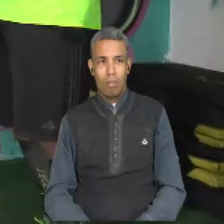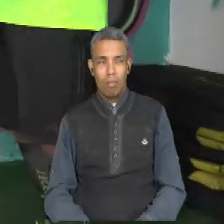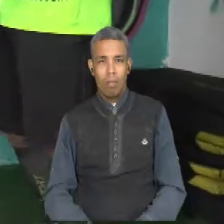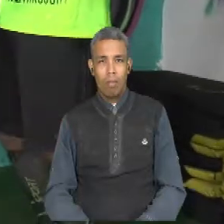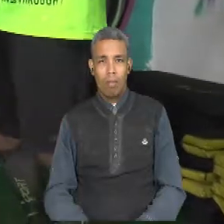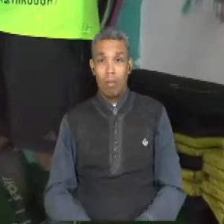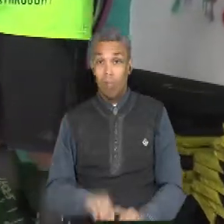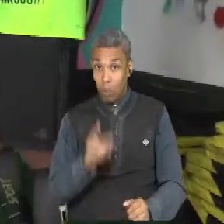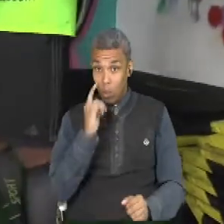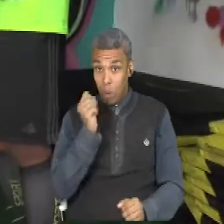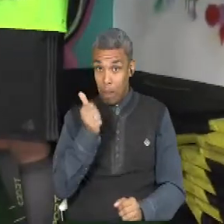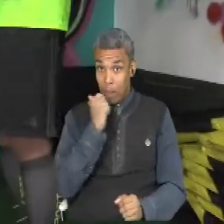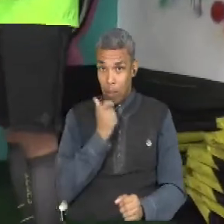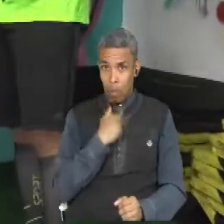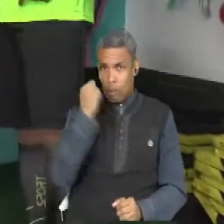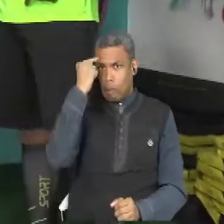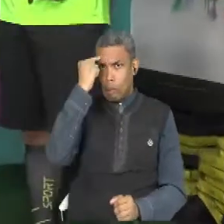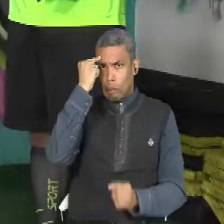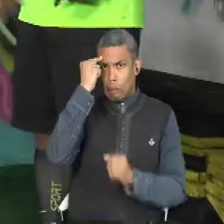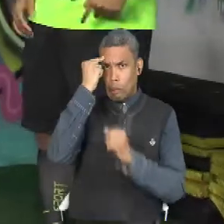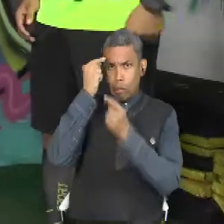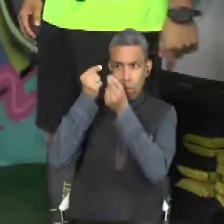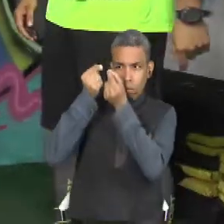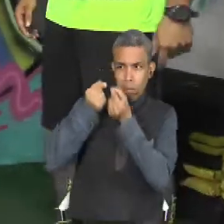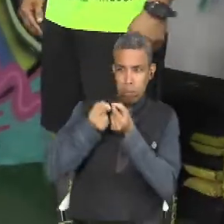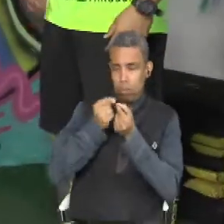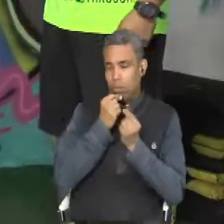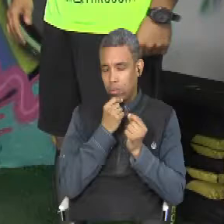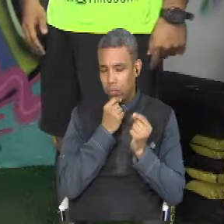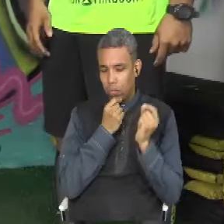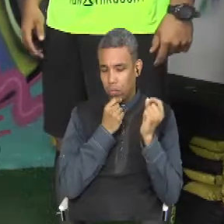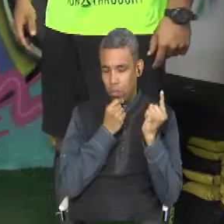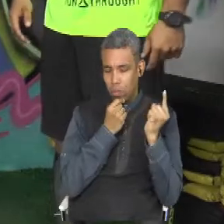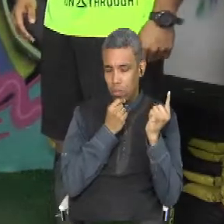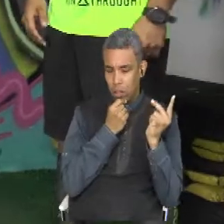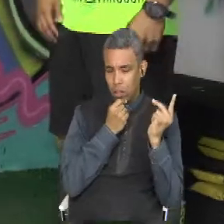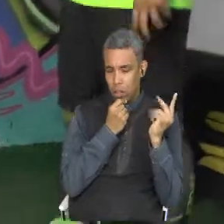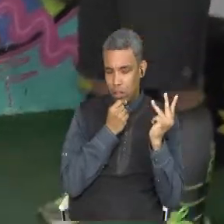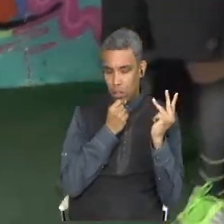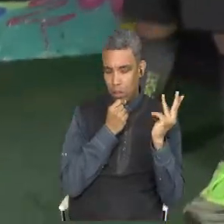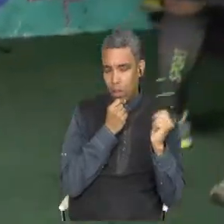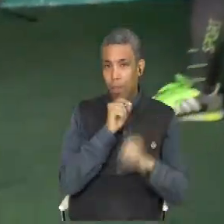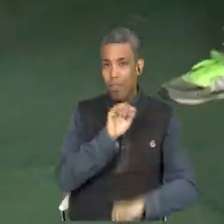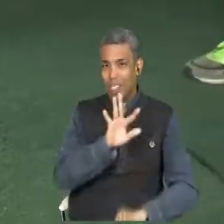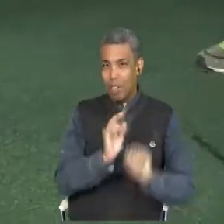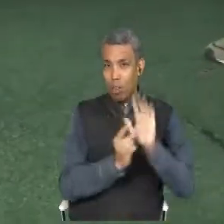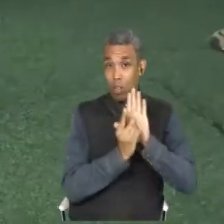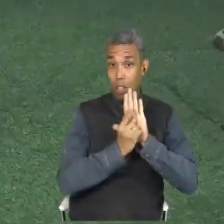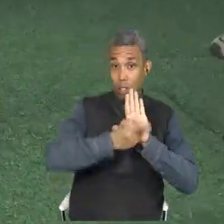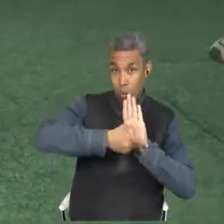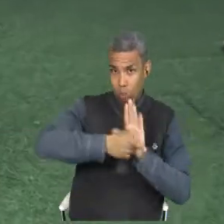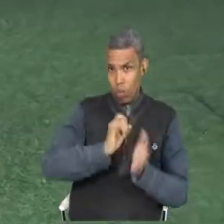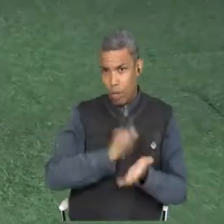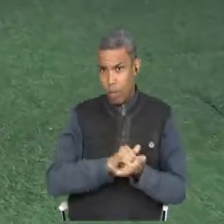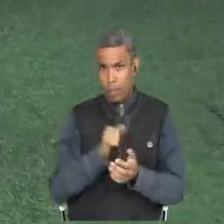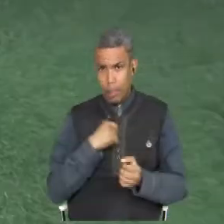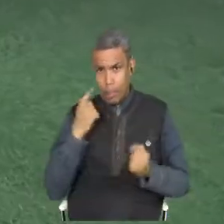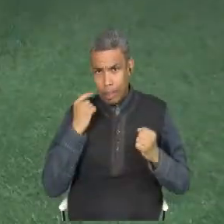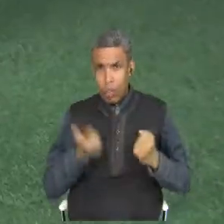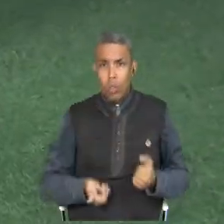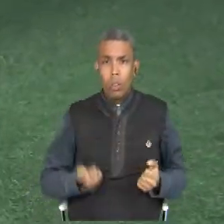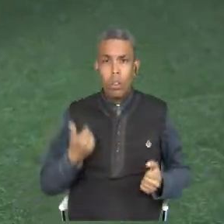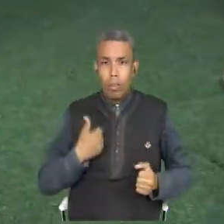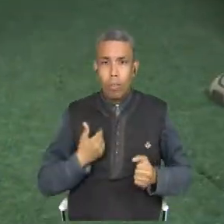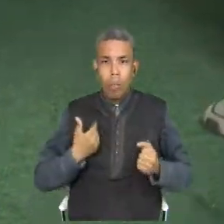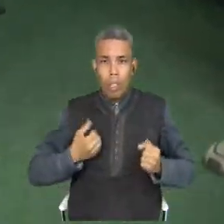después ejecutan las 2 sentadillas. Dale, dale, exacto. Un trabajo cardiovascular, un trabajo de quema de grasa y un trabajo de fuerza